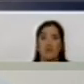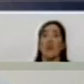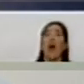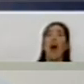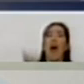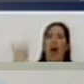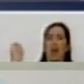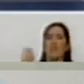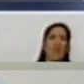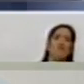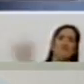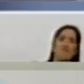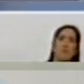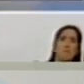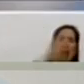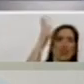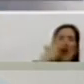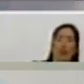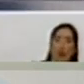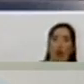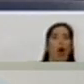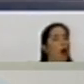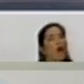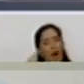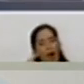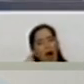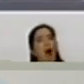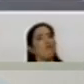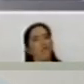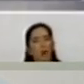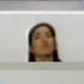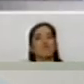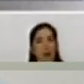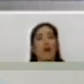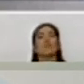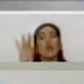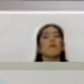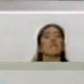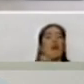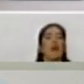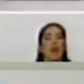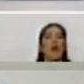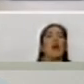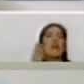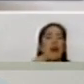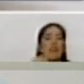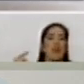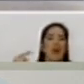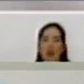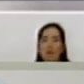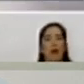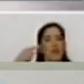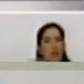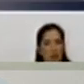quedan 6 votos negativos. Yo quiero mencionar a los países que son Canadá, Estados Unidos, Inglaterra, Alemania,